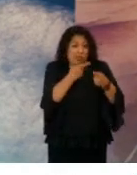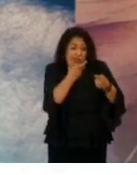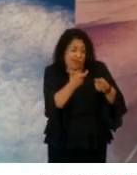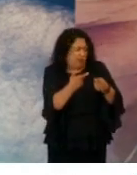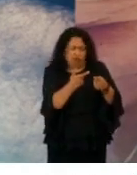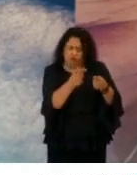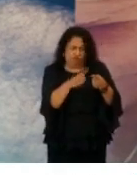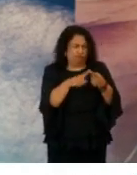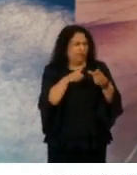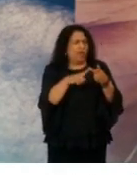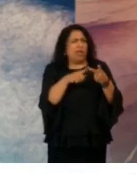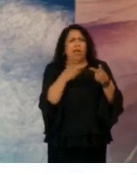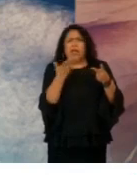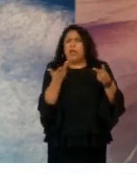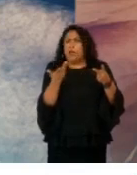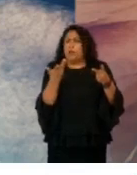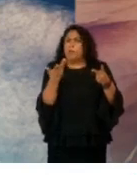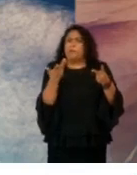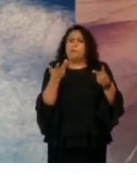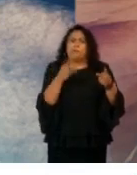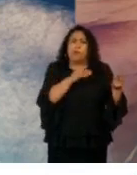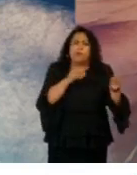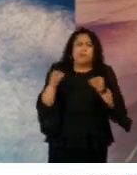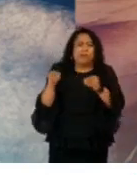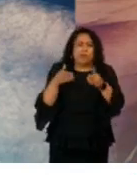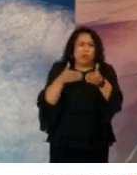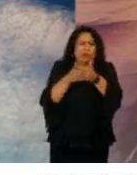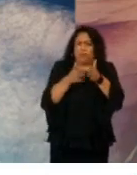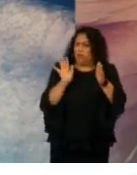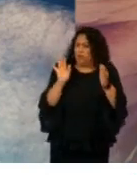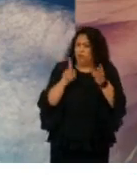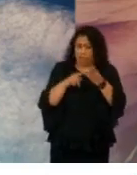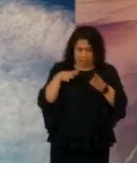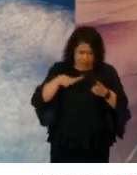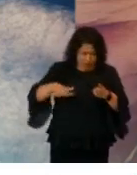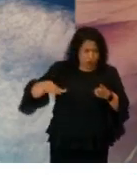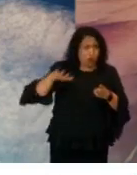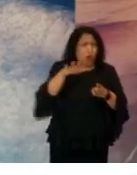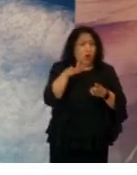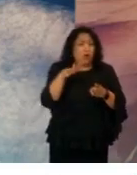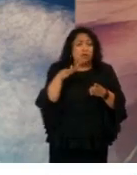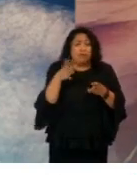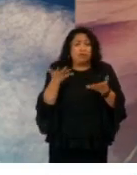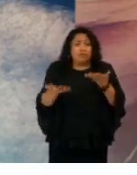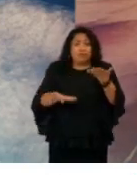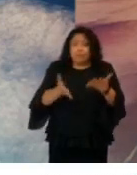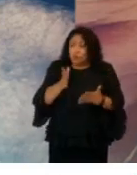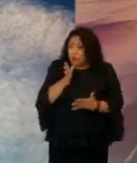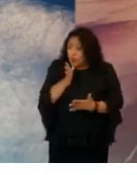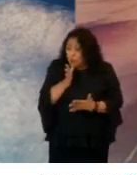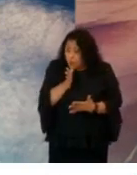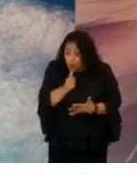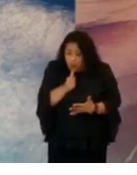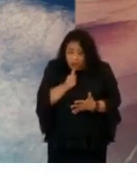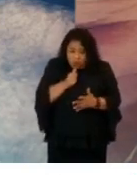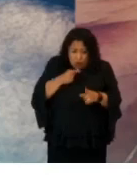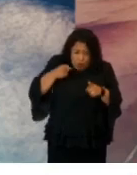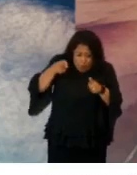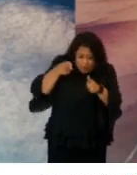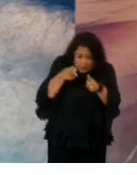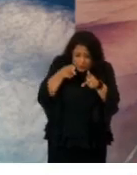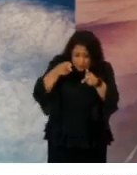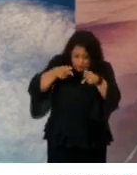financieros, ¿no? Las limitantes del poder, sino incluso de nuestro entorno, que no nos están permitiendo fijar los